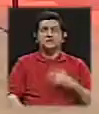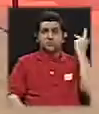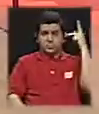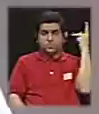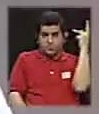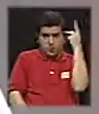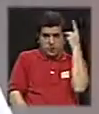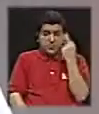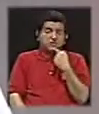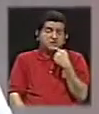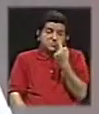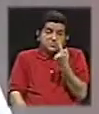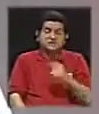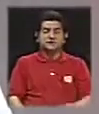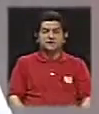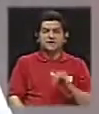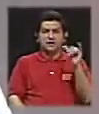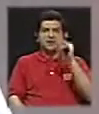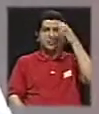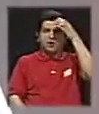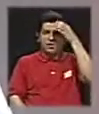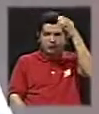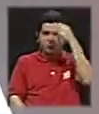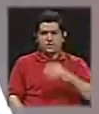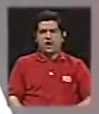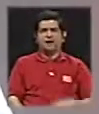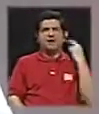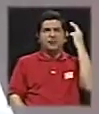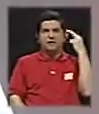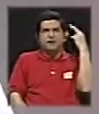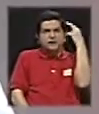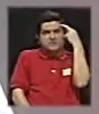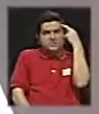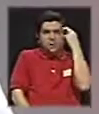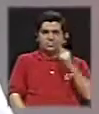político, por así decirlo, y además cultural, porque